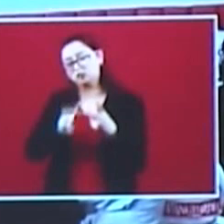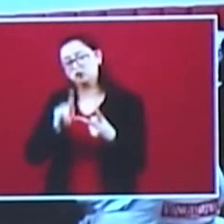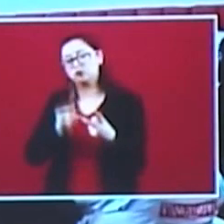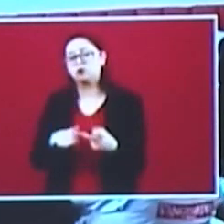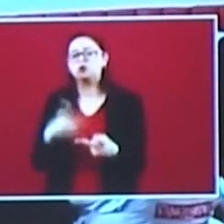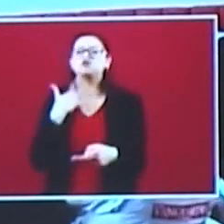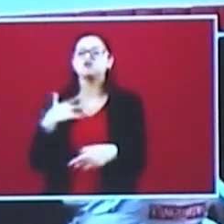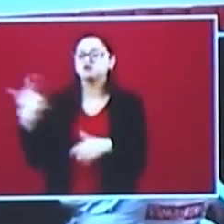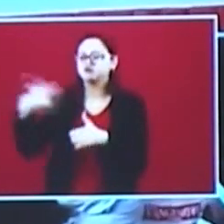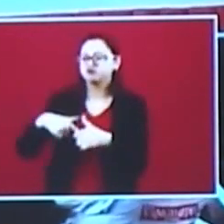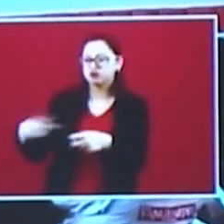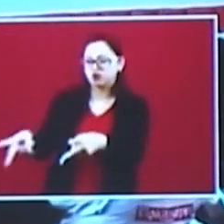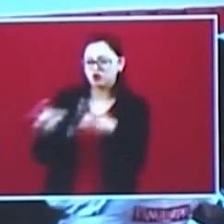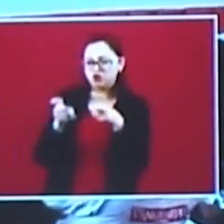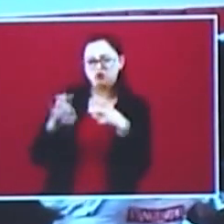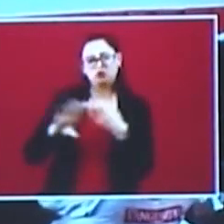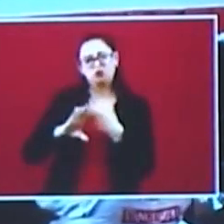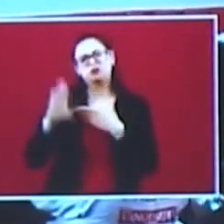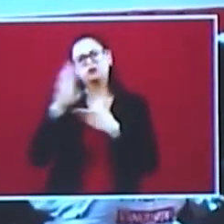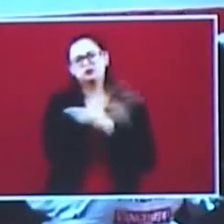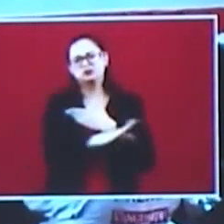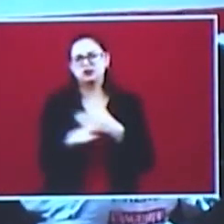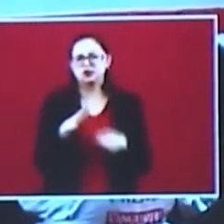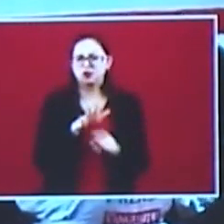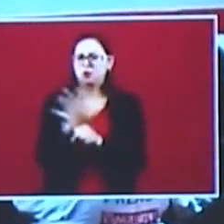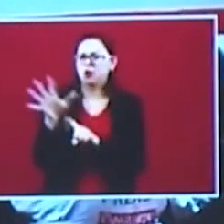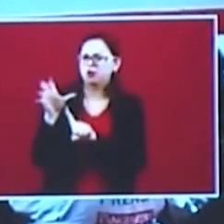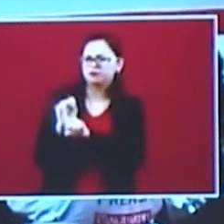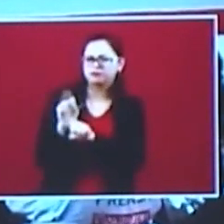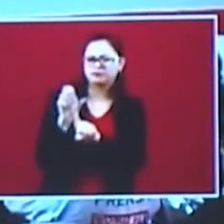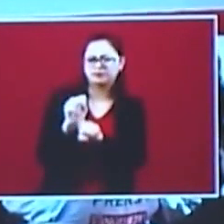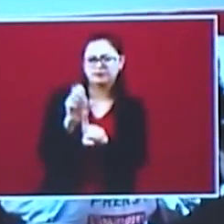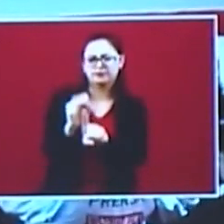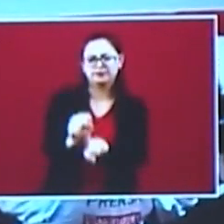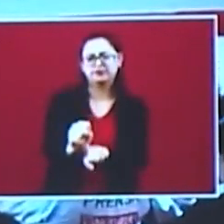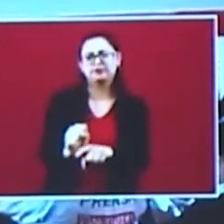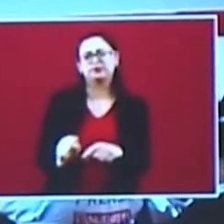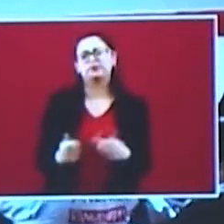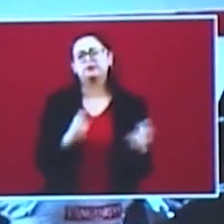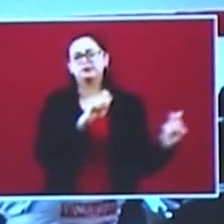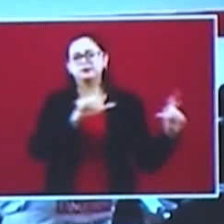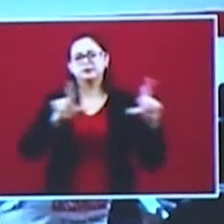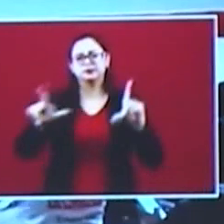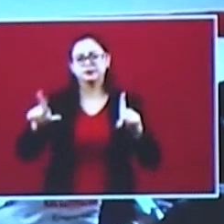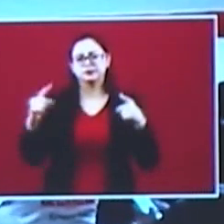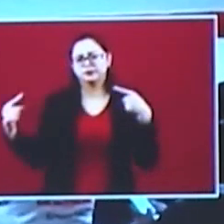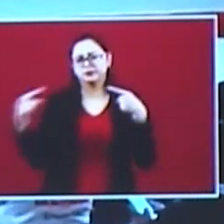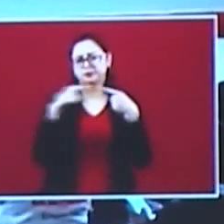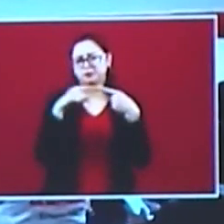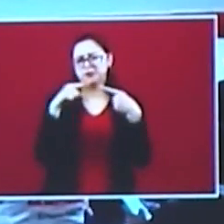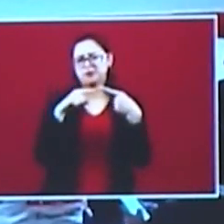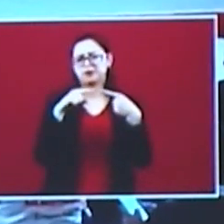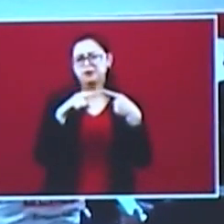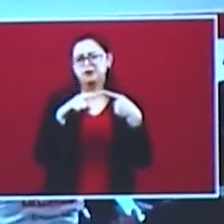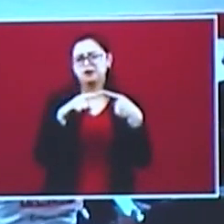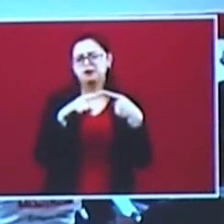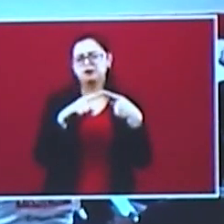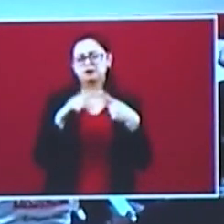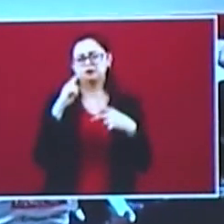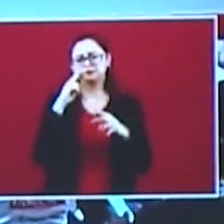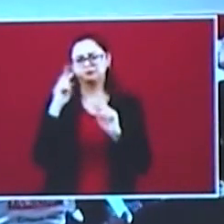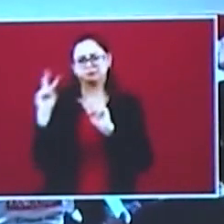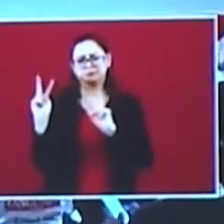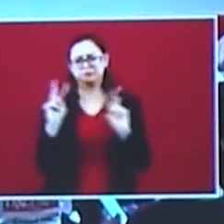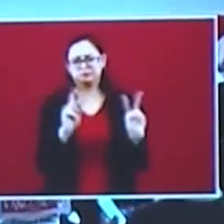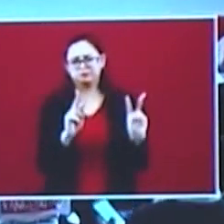inolvidable. Todos los presentes, 127 de 128, se presentaron a la sesión del Pleno